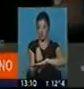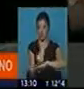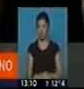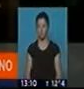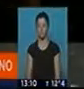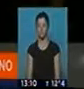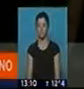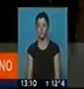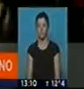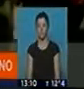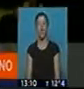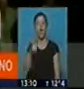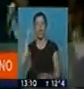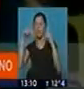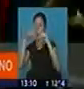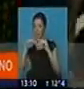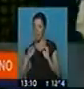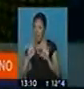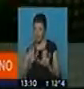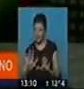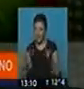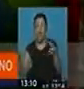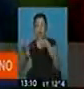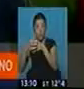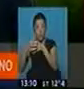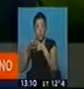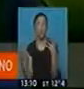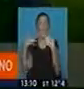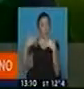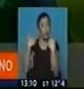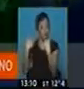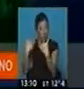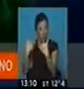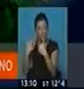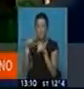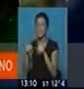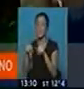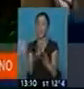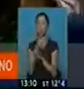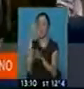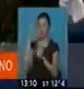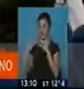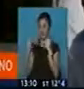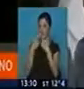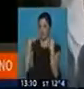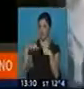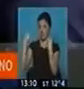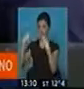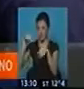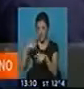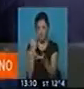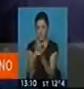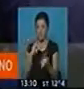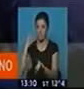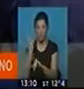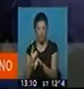A la luz de los números estrictos, la alianza Unidos Podemos quedó lejos de sus aspiraciones y también de las encuestas que